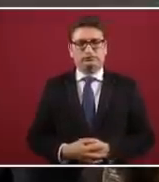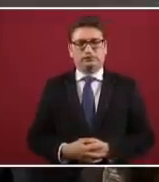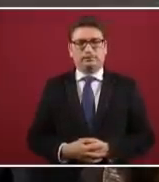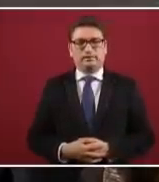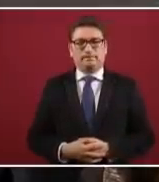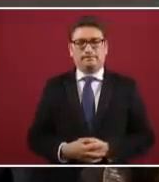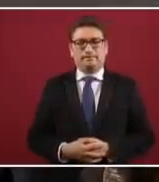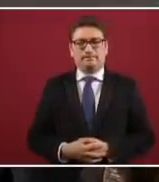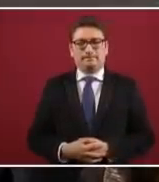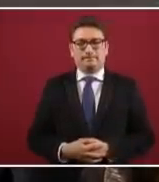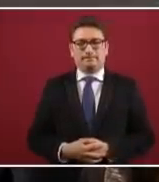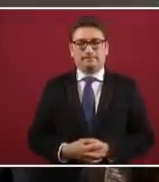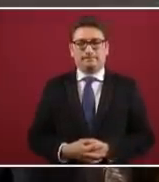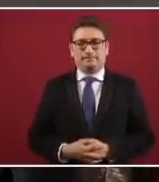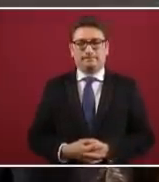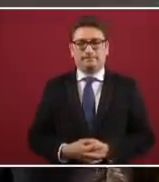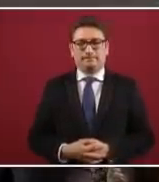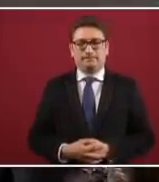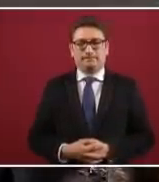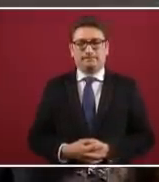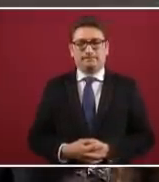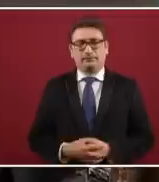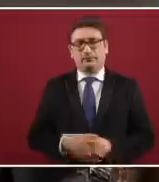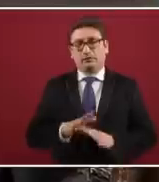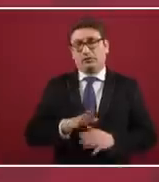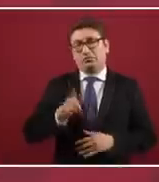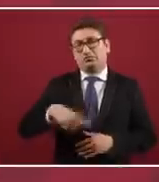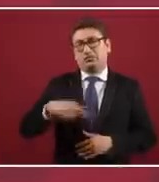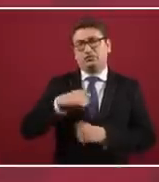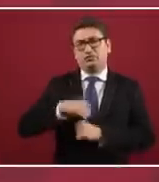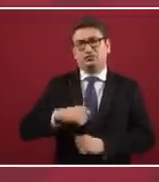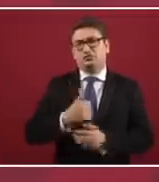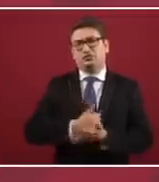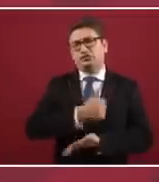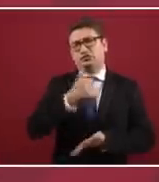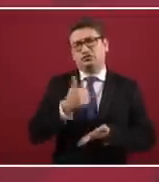Pues lo tiene que ver la ciudad,